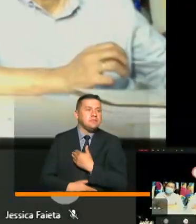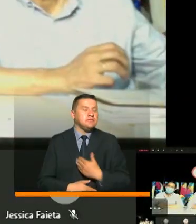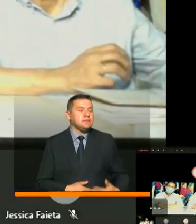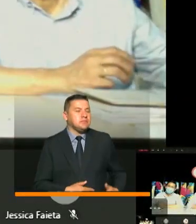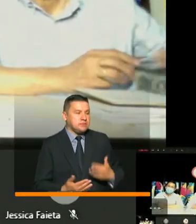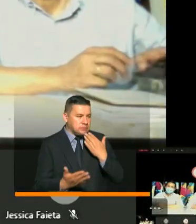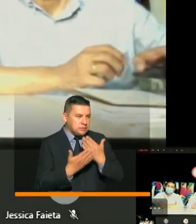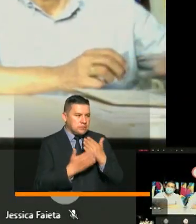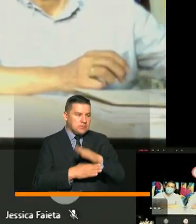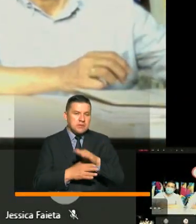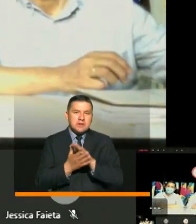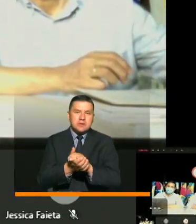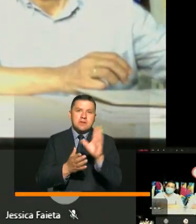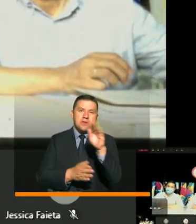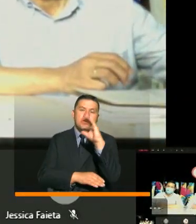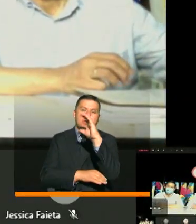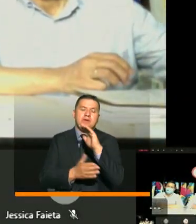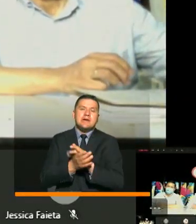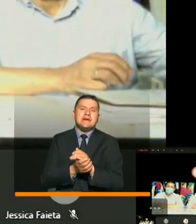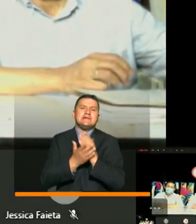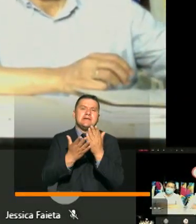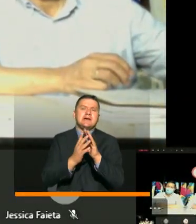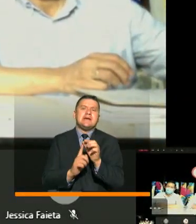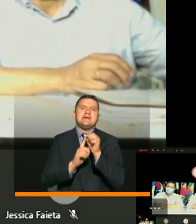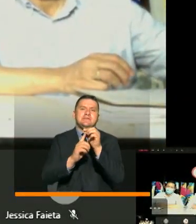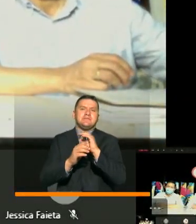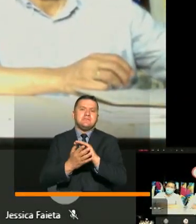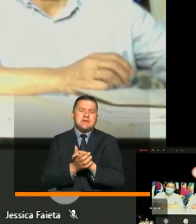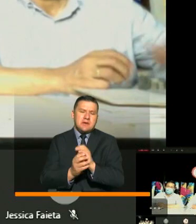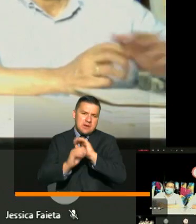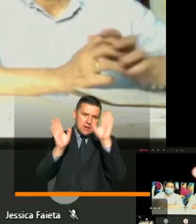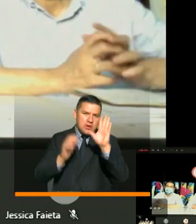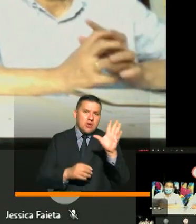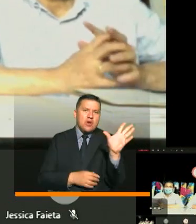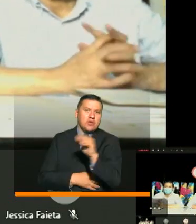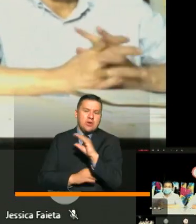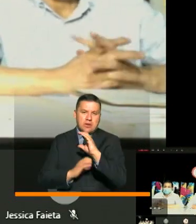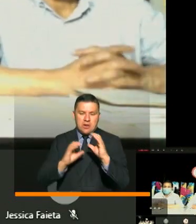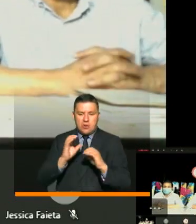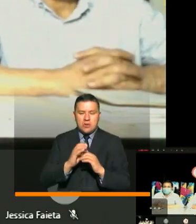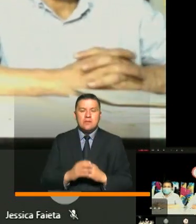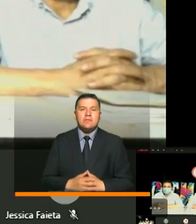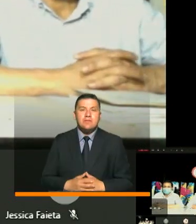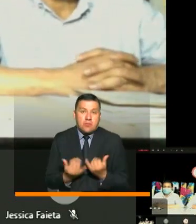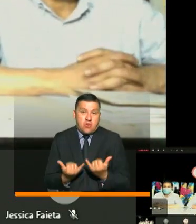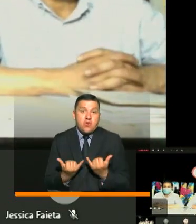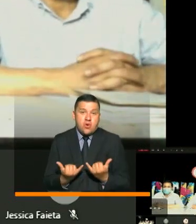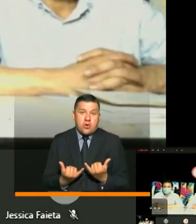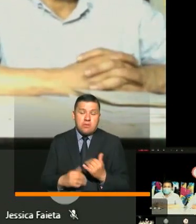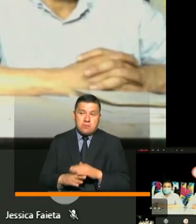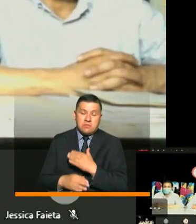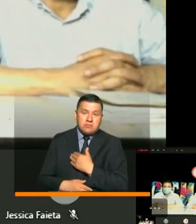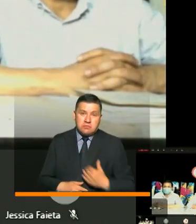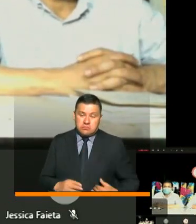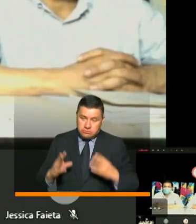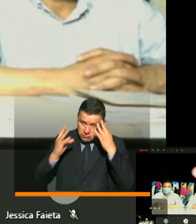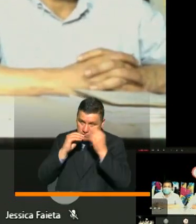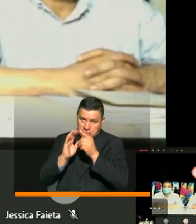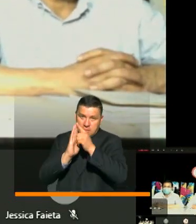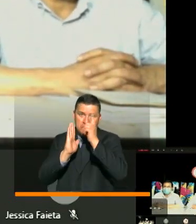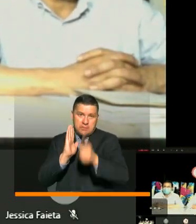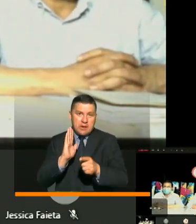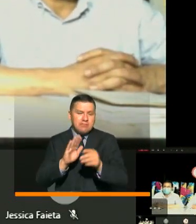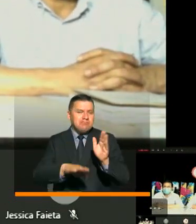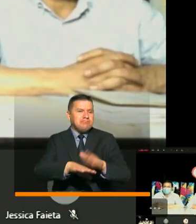Presidente, muy buenas noches a los colombianos, un saludo muy especial y por supuesto a todos los caucanos. Hoy aquí, presidente, de acuerdo con sus instrucciones,